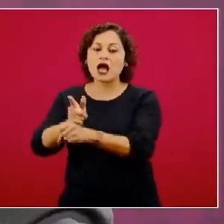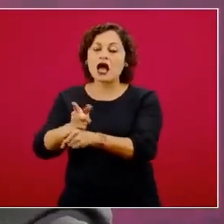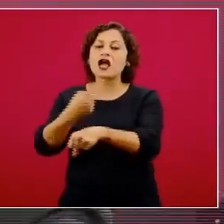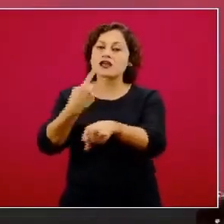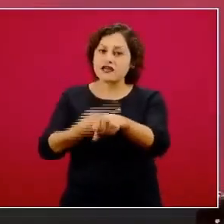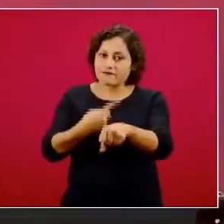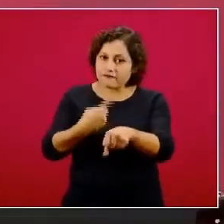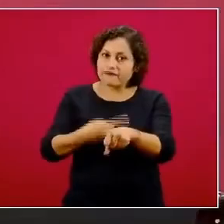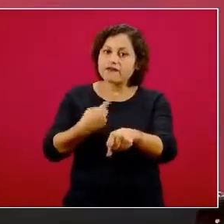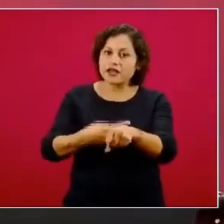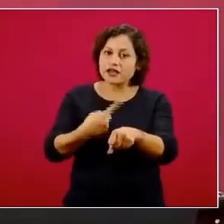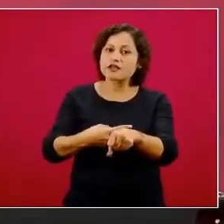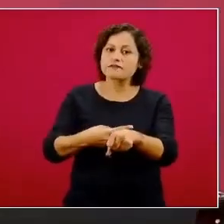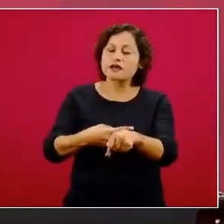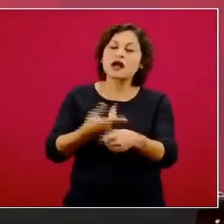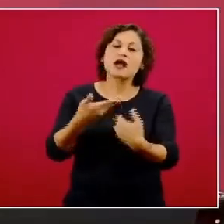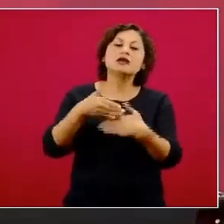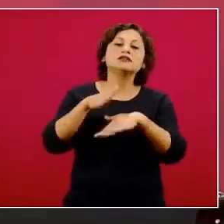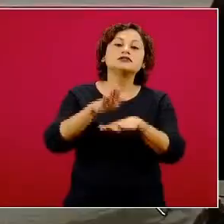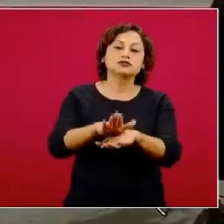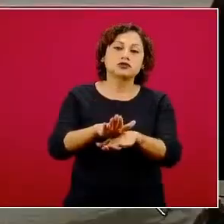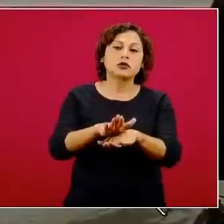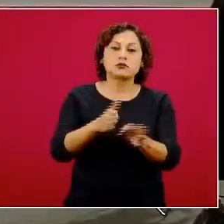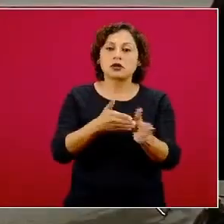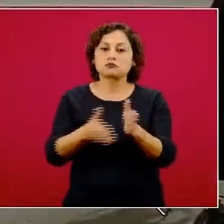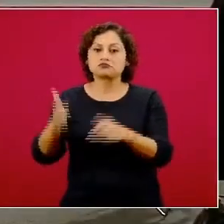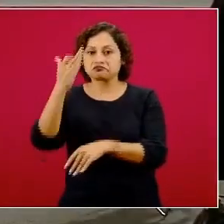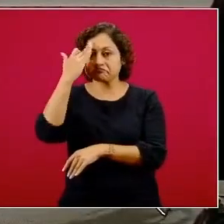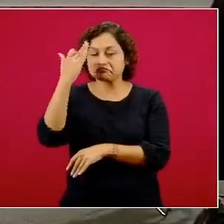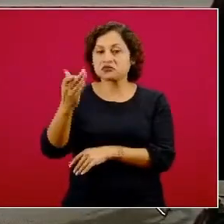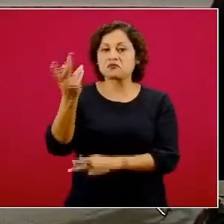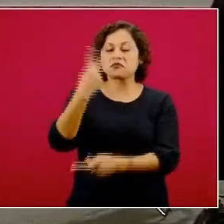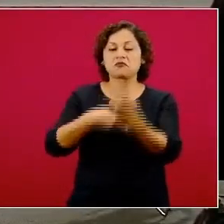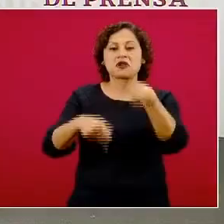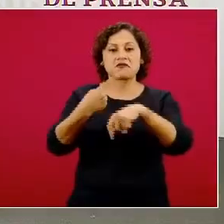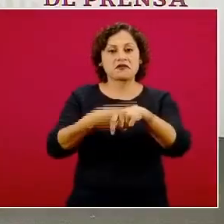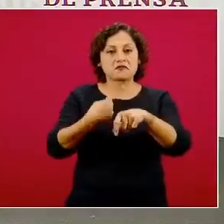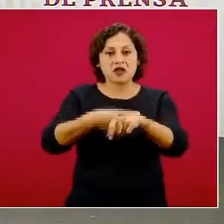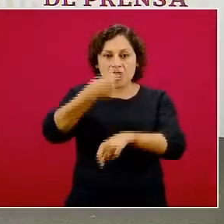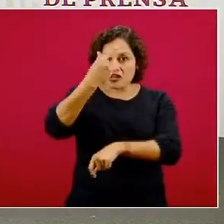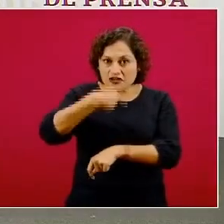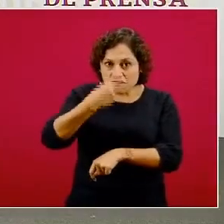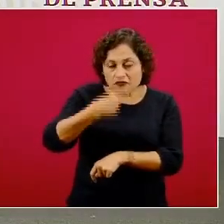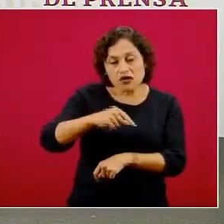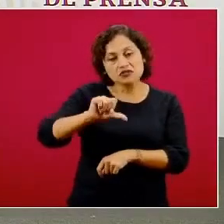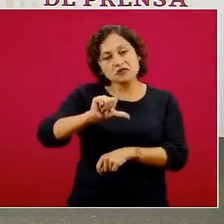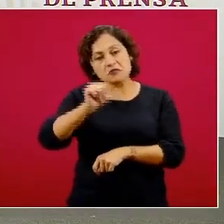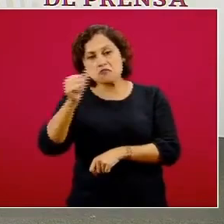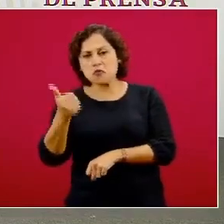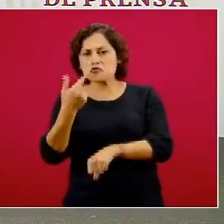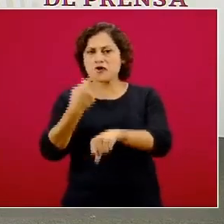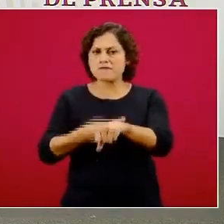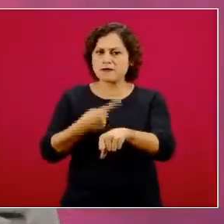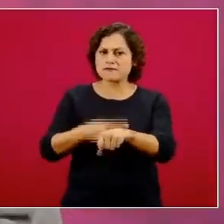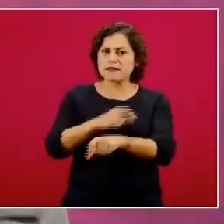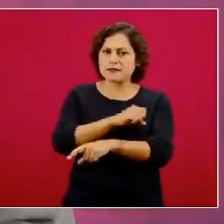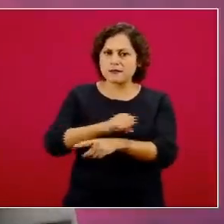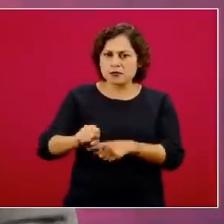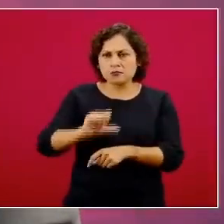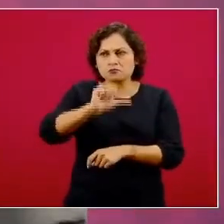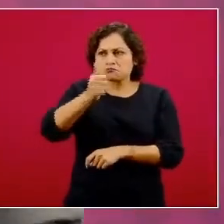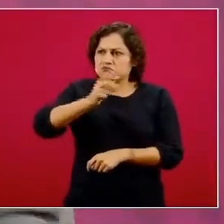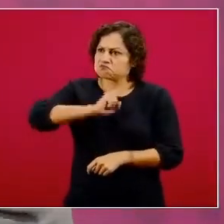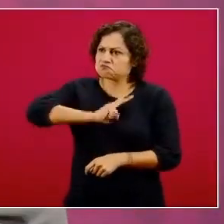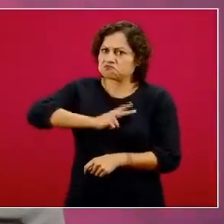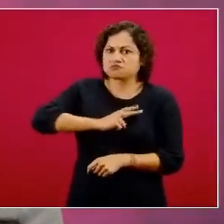todo ahora que inicia la temporada de influenza y en general de incremento de otros virus